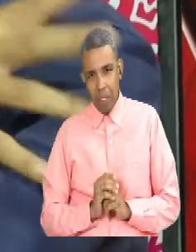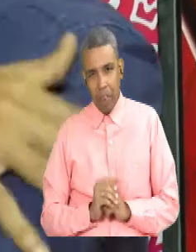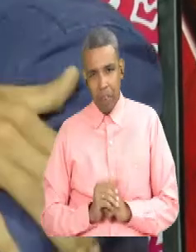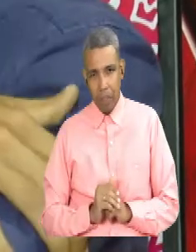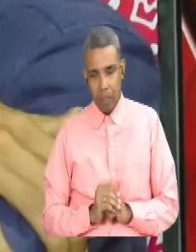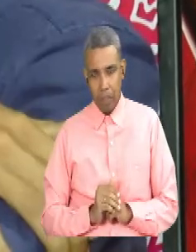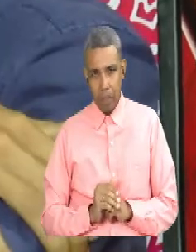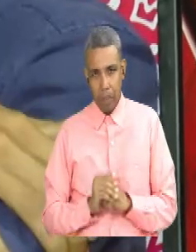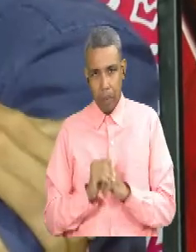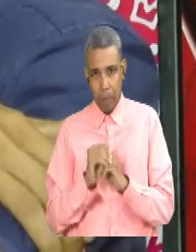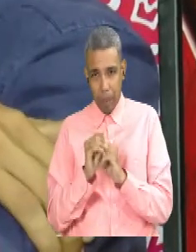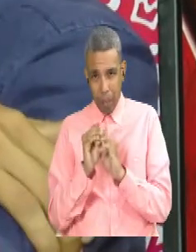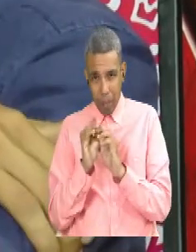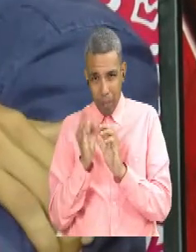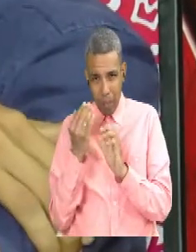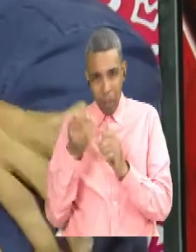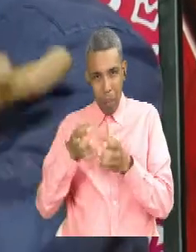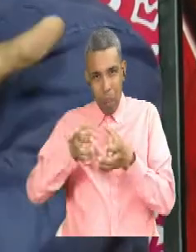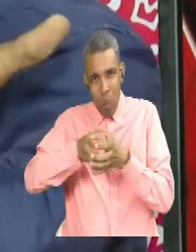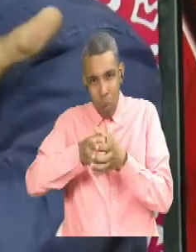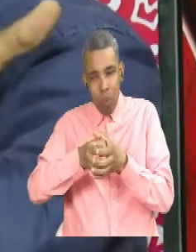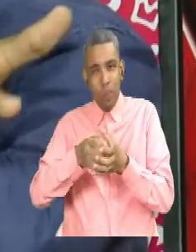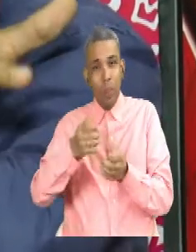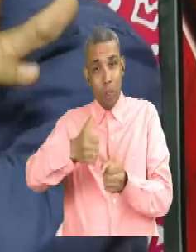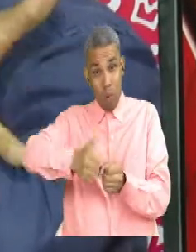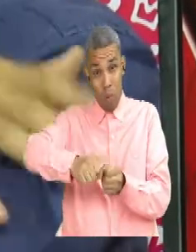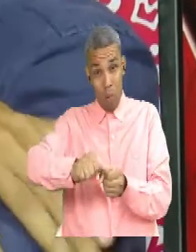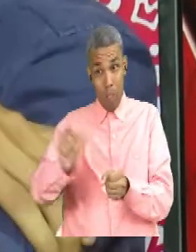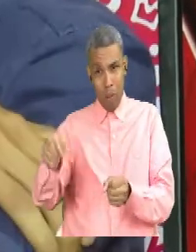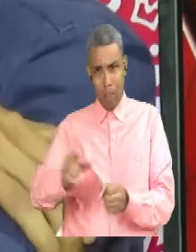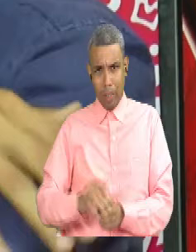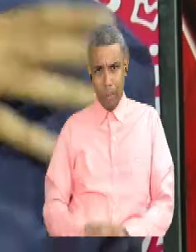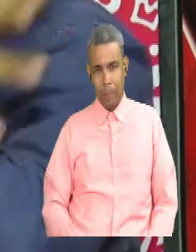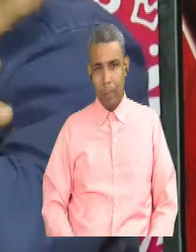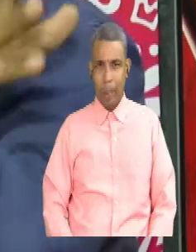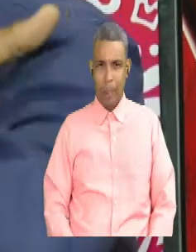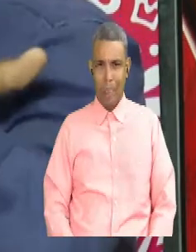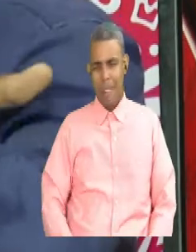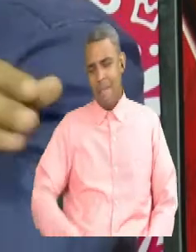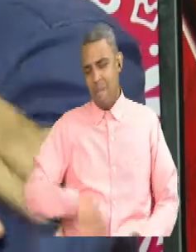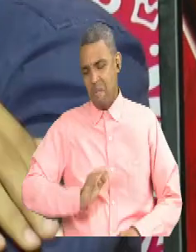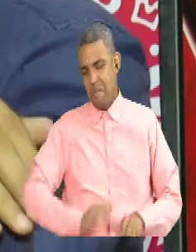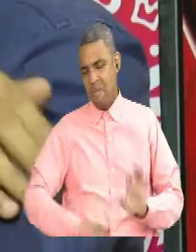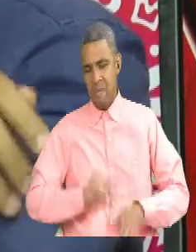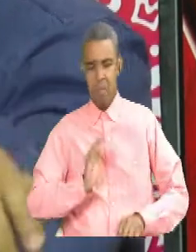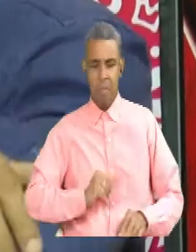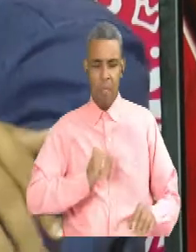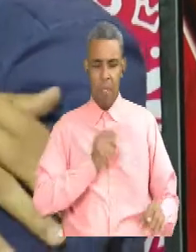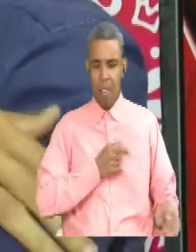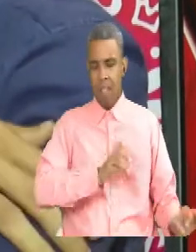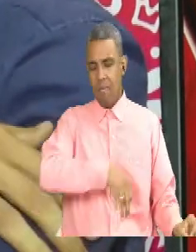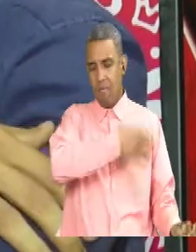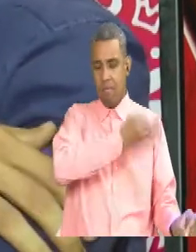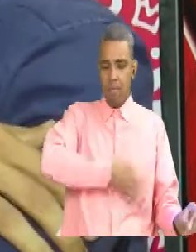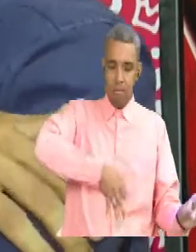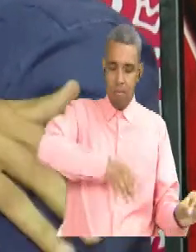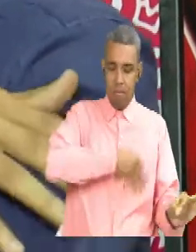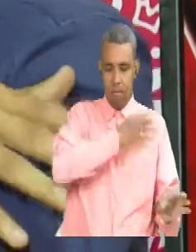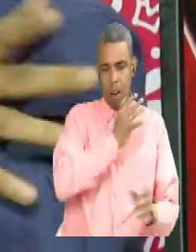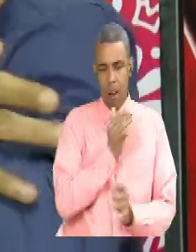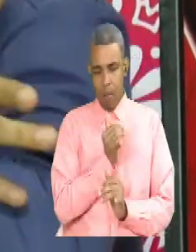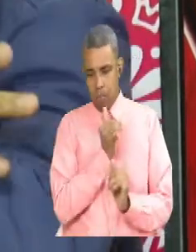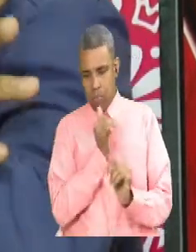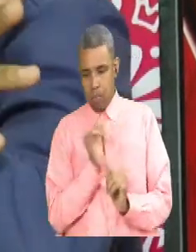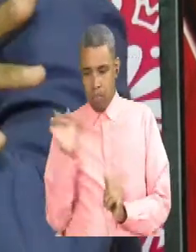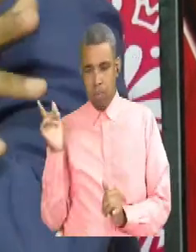de Ecopetrol. Era el director de percusión. Entonces ahí como que nació el gusto. Él quiso aprender a tocar acordeón,